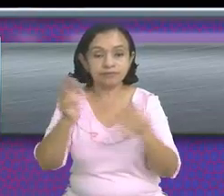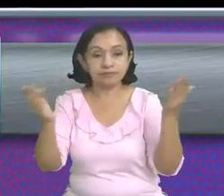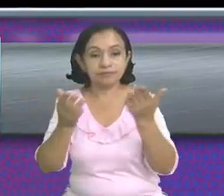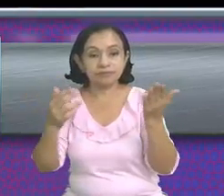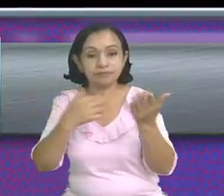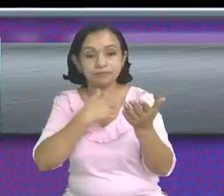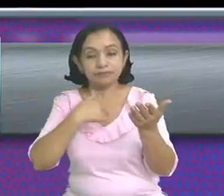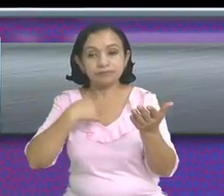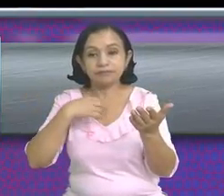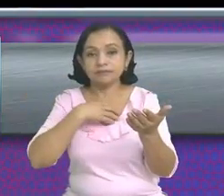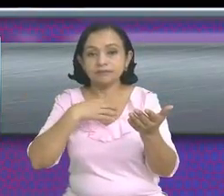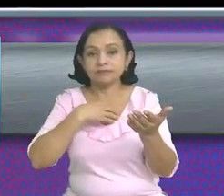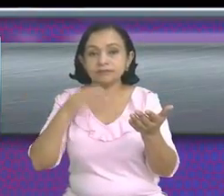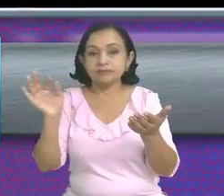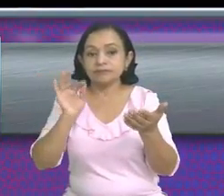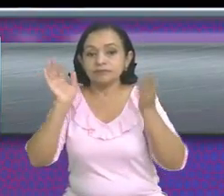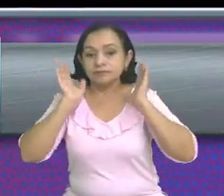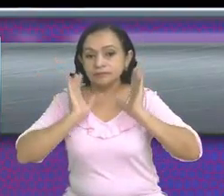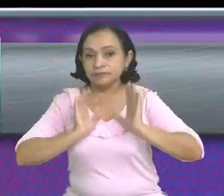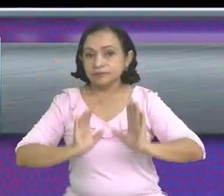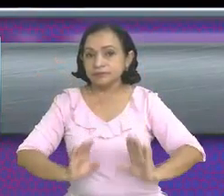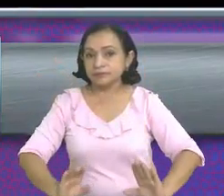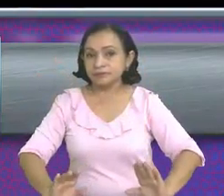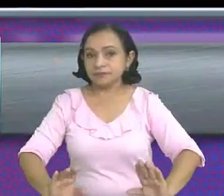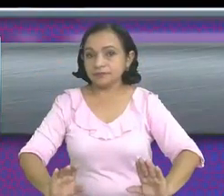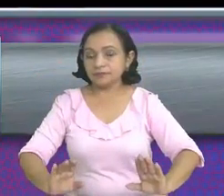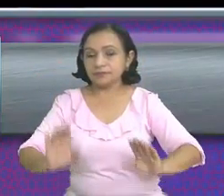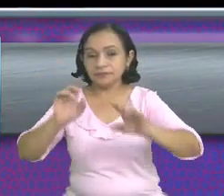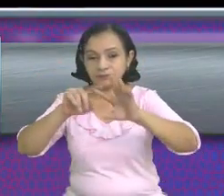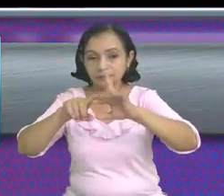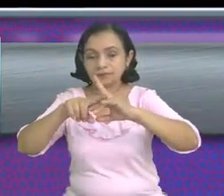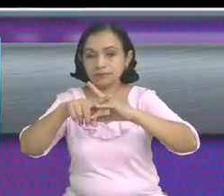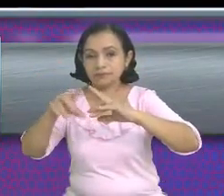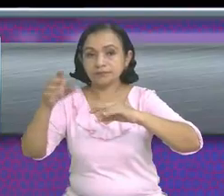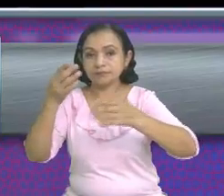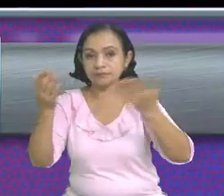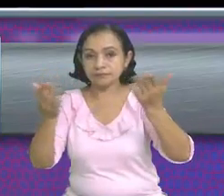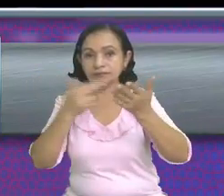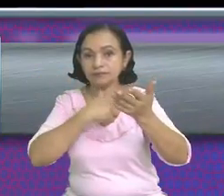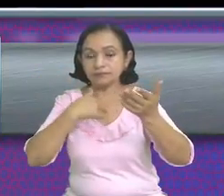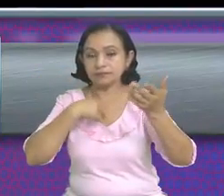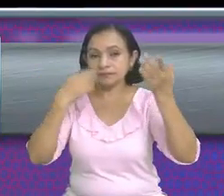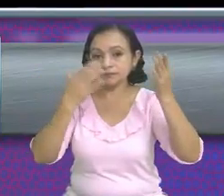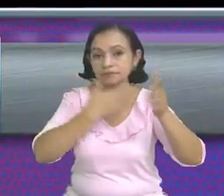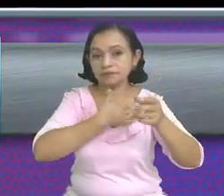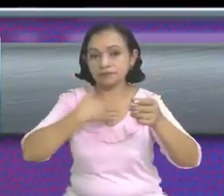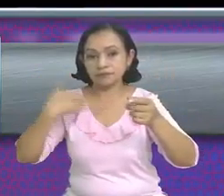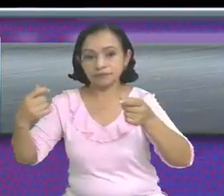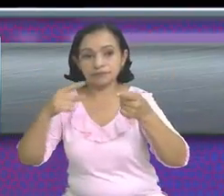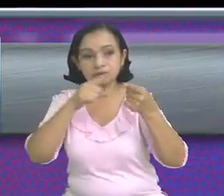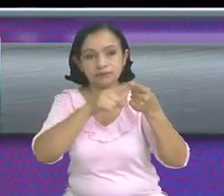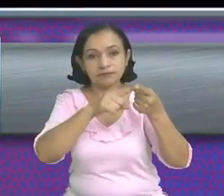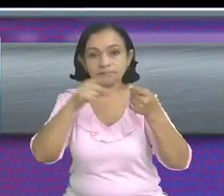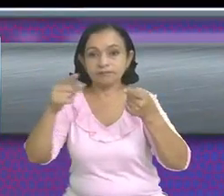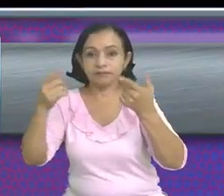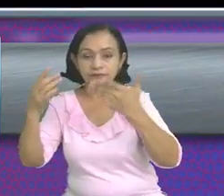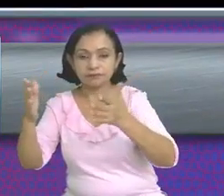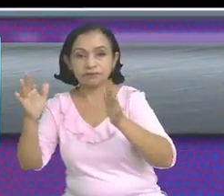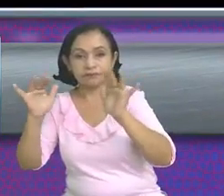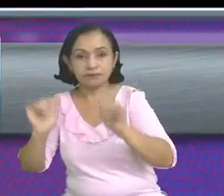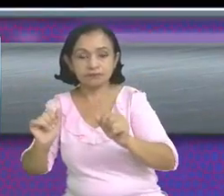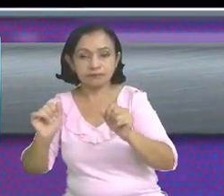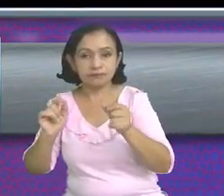aceptando tu condición física, emocional, psicológica en esta etapa? ¿Y qué cosas podés mejorar? ¿Y qué cosas? Pues ya,